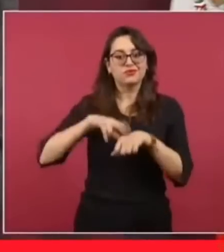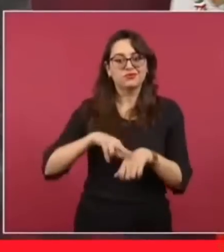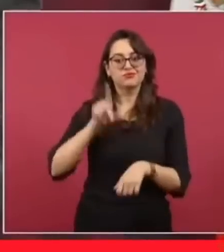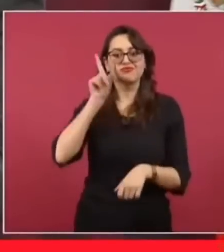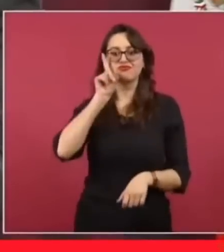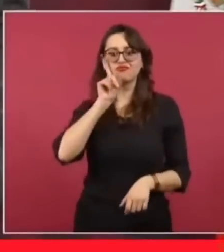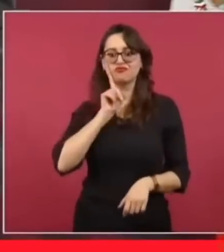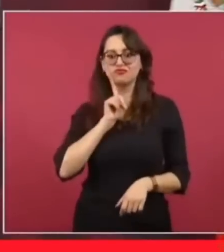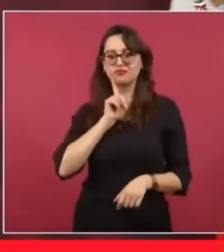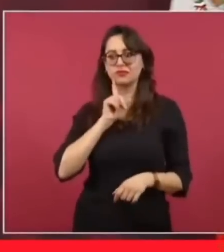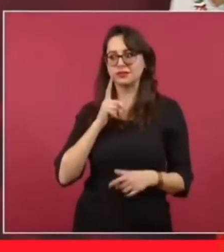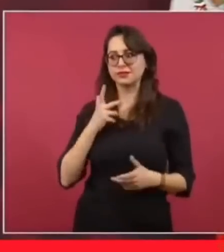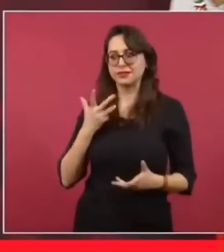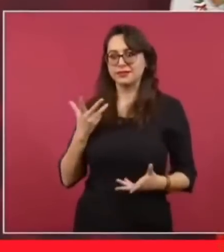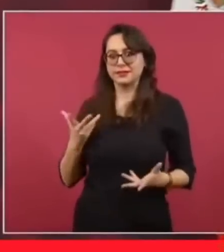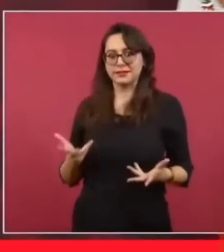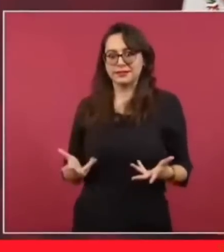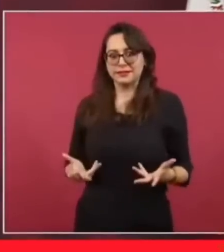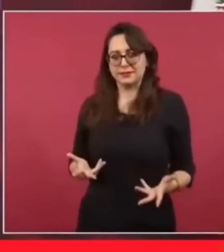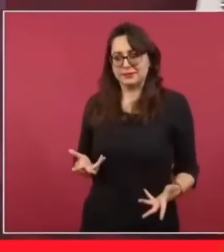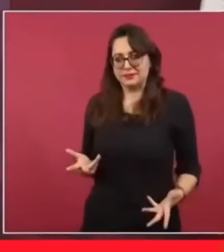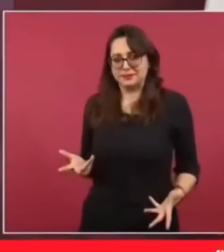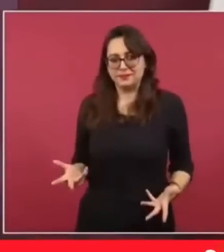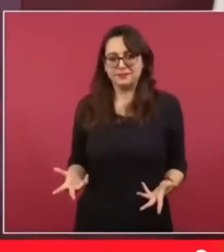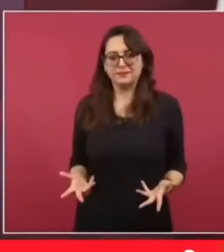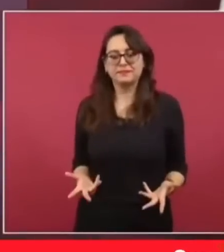Y ya se había hecho un barrido